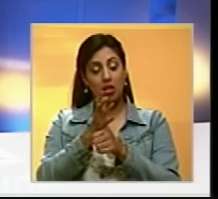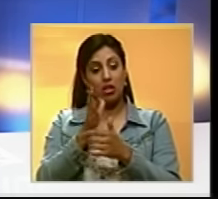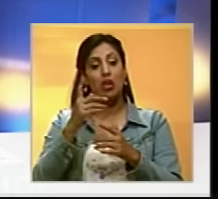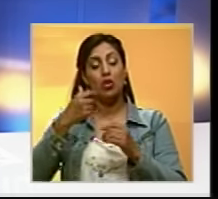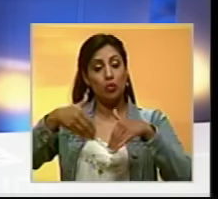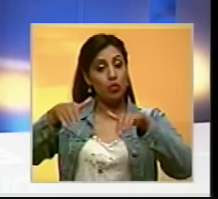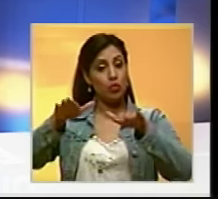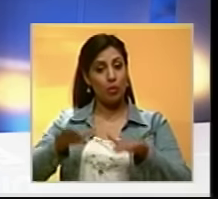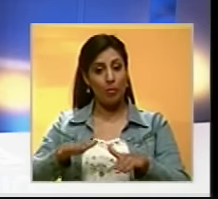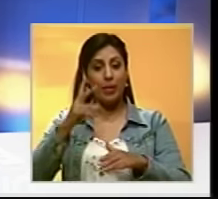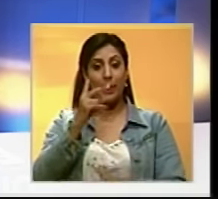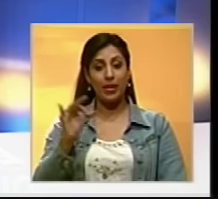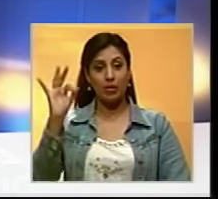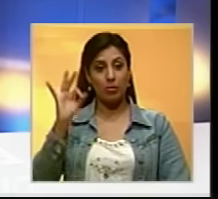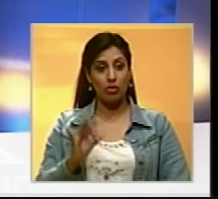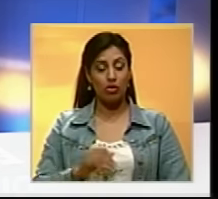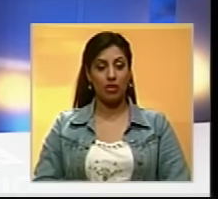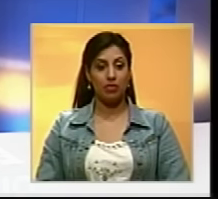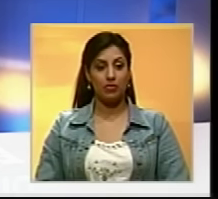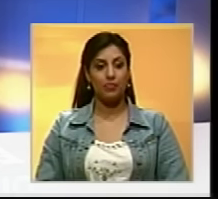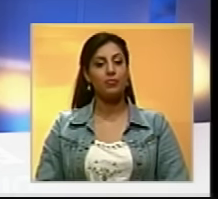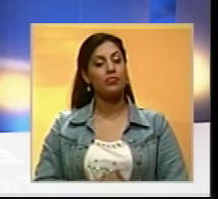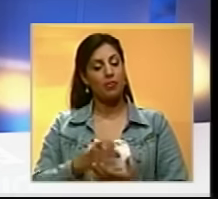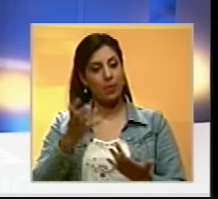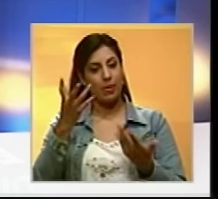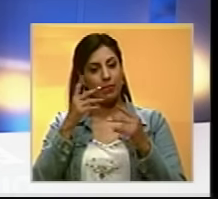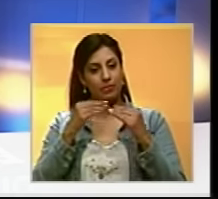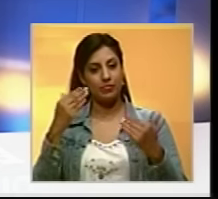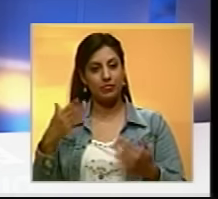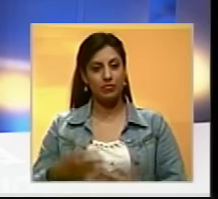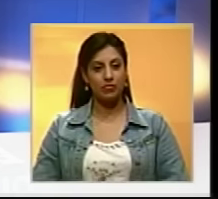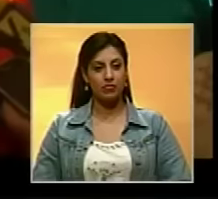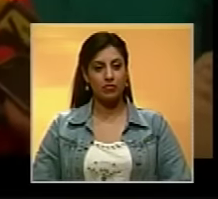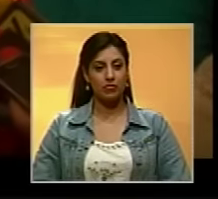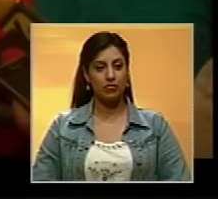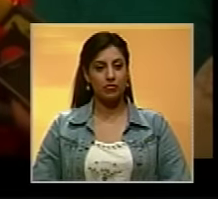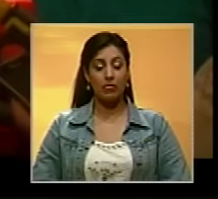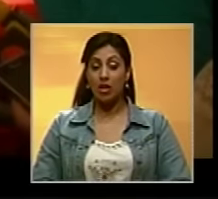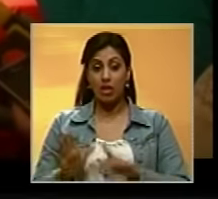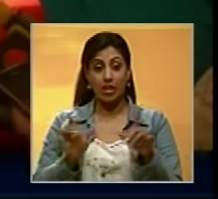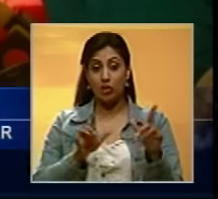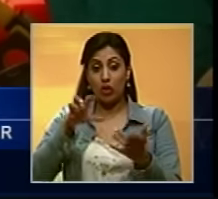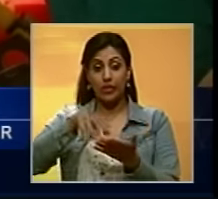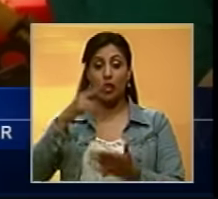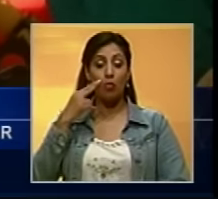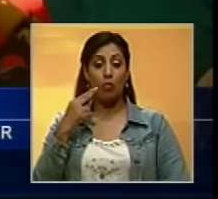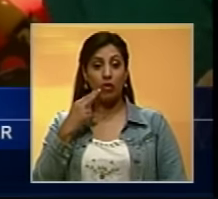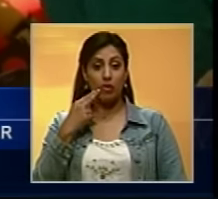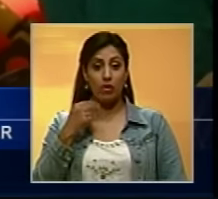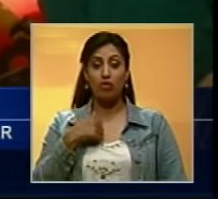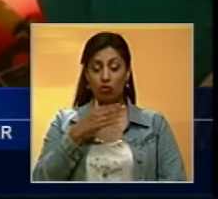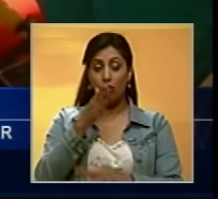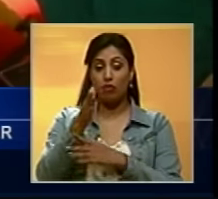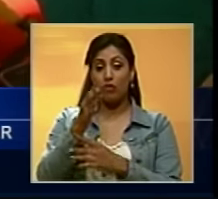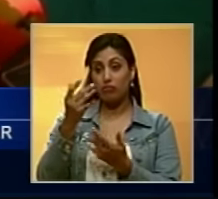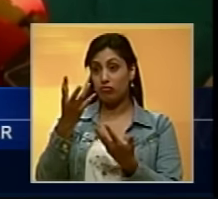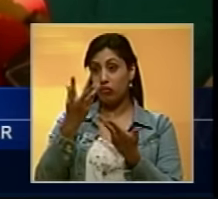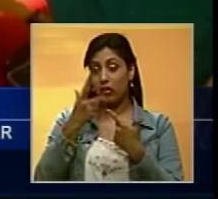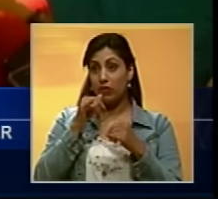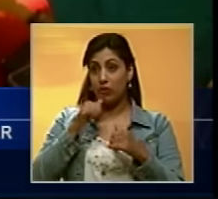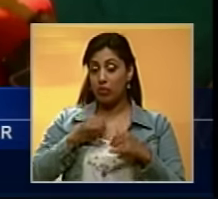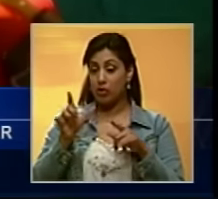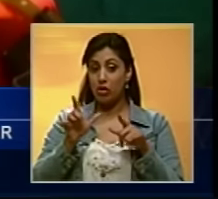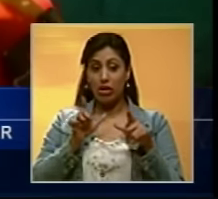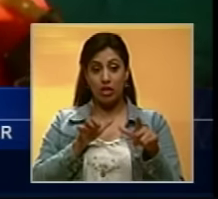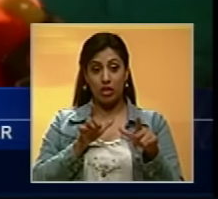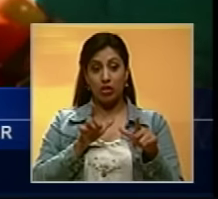suspensión del 20% mayerlin carvalo nos amplía la información ya en el estado Bolívar fui informado de que